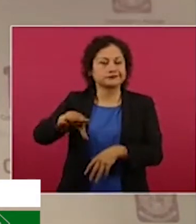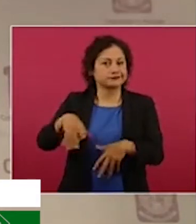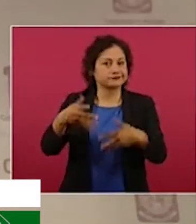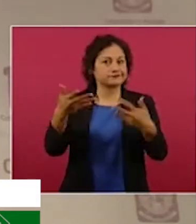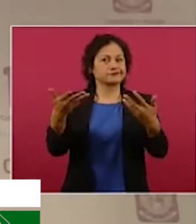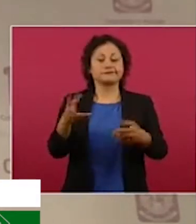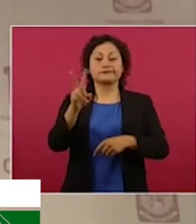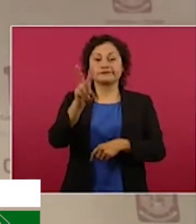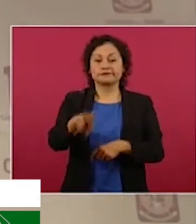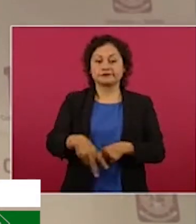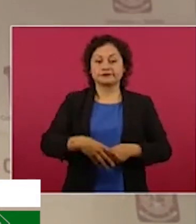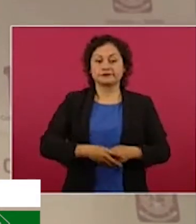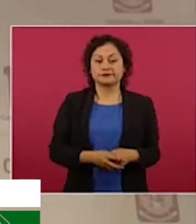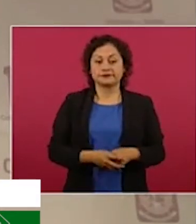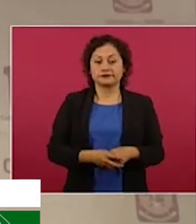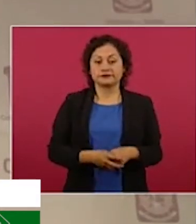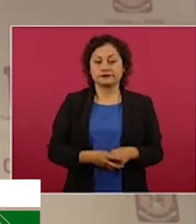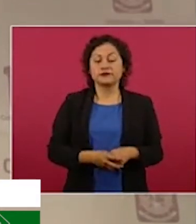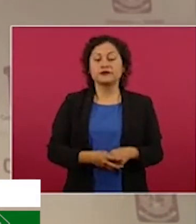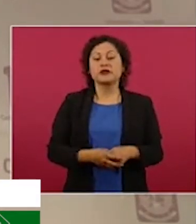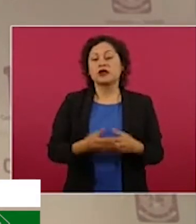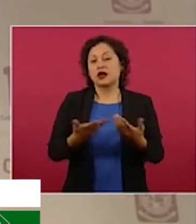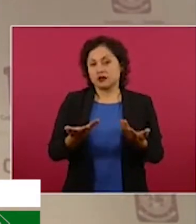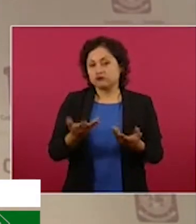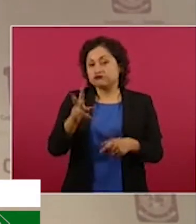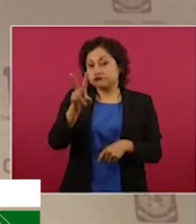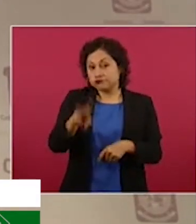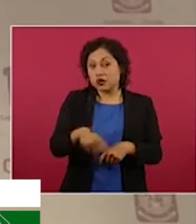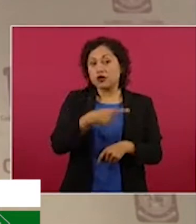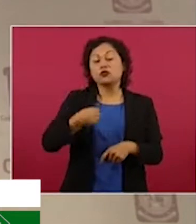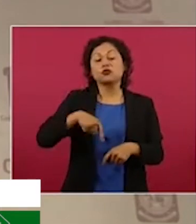hemos podido tener auxilio a todas o la